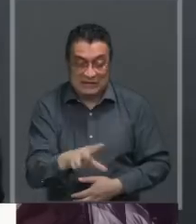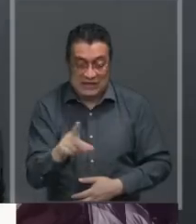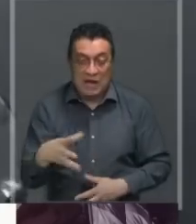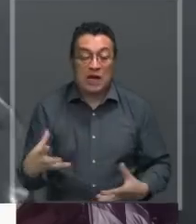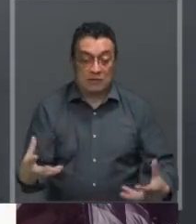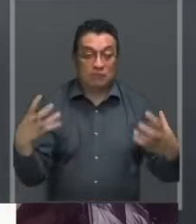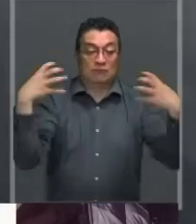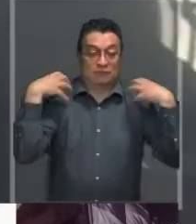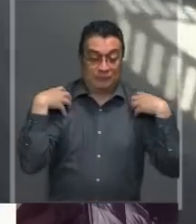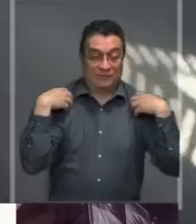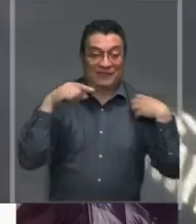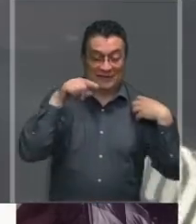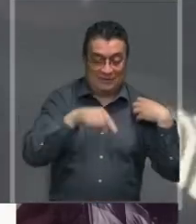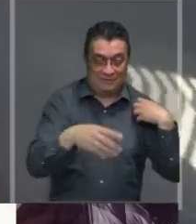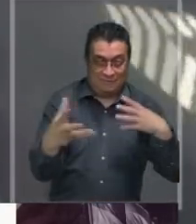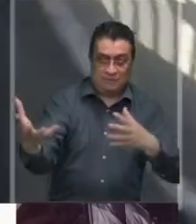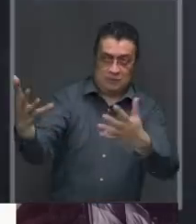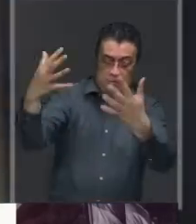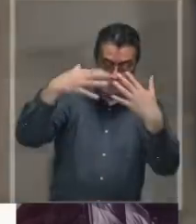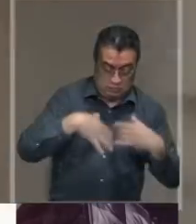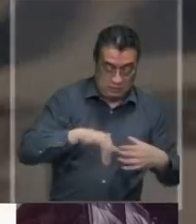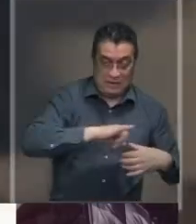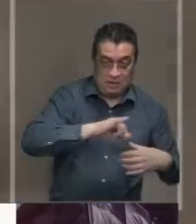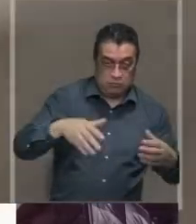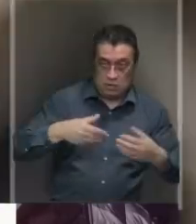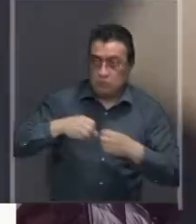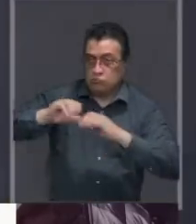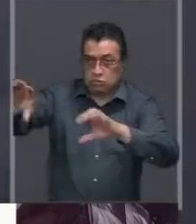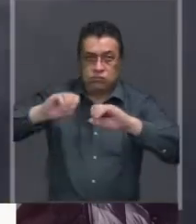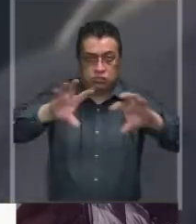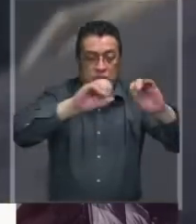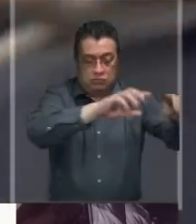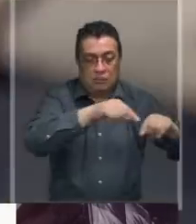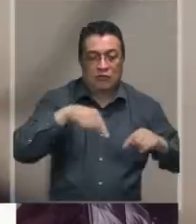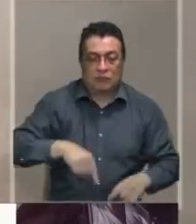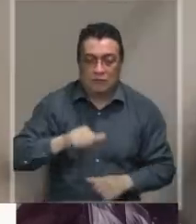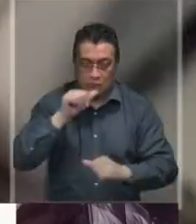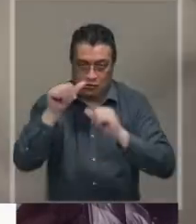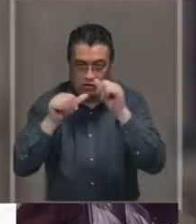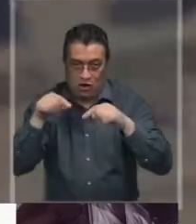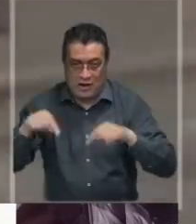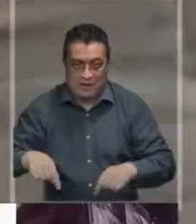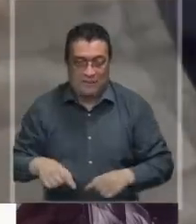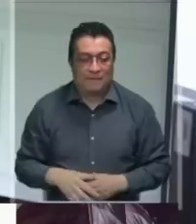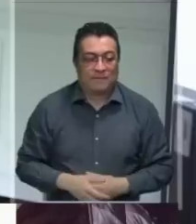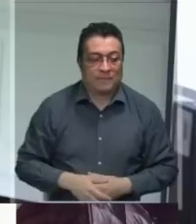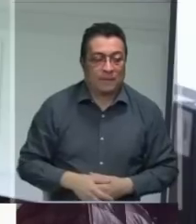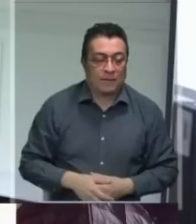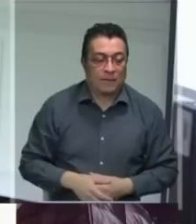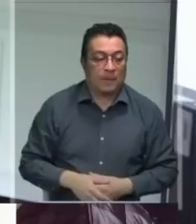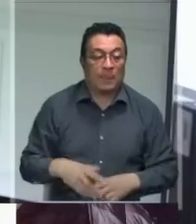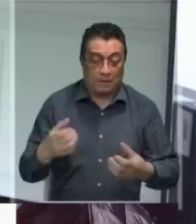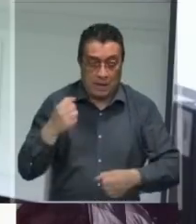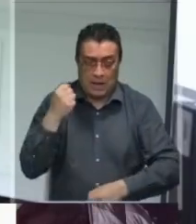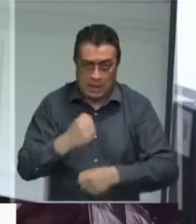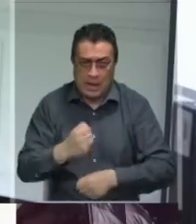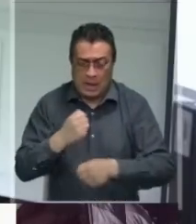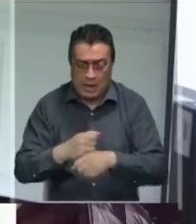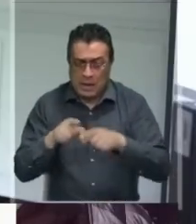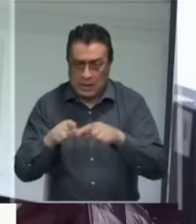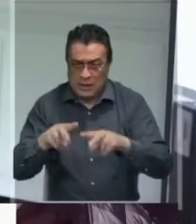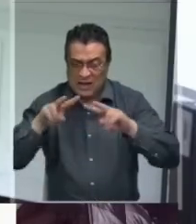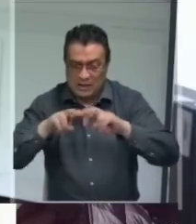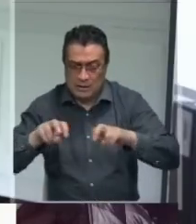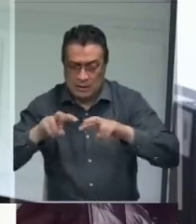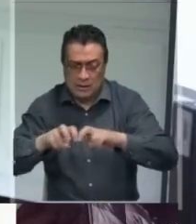a cargo de recibir y eventualmente distribuir la droga. trabajó respecto a esta investigación